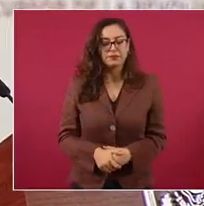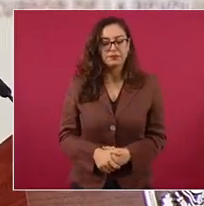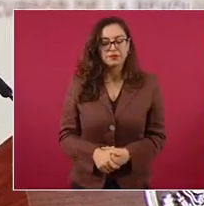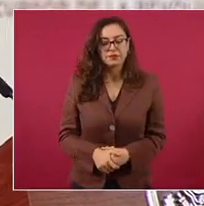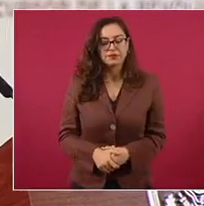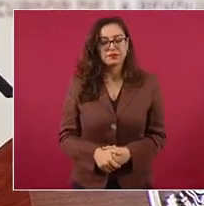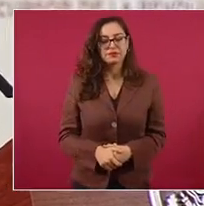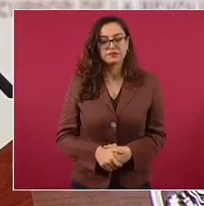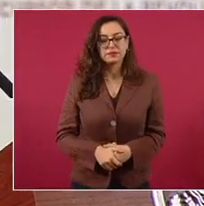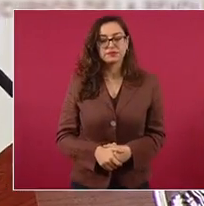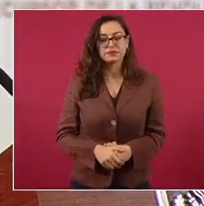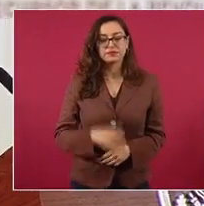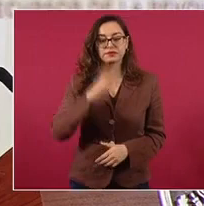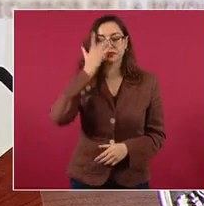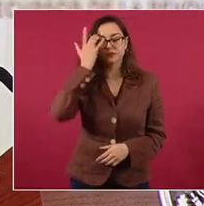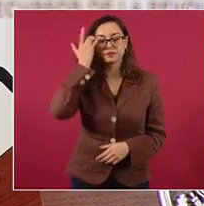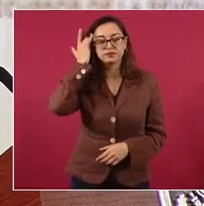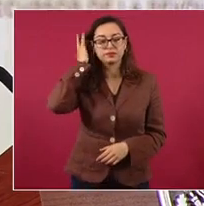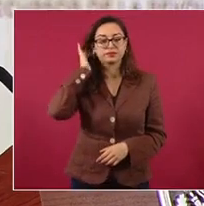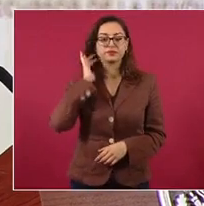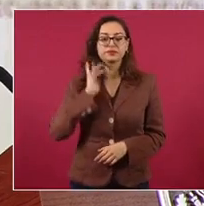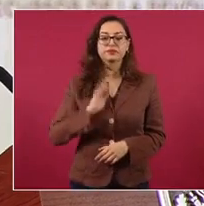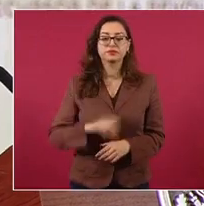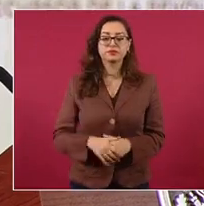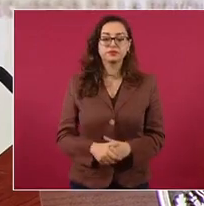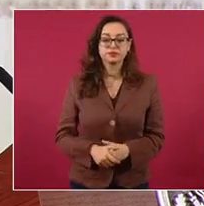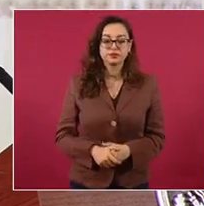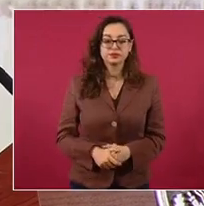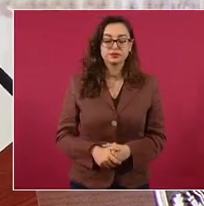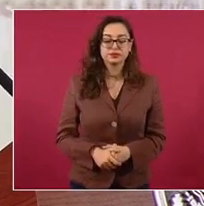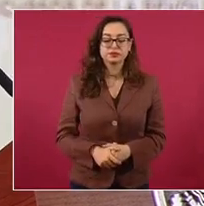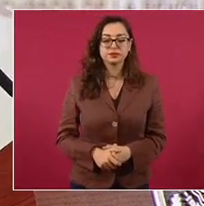ayer hablábamos de que muchos estadounidenses